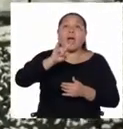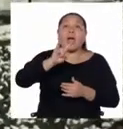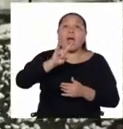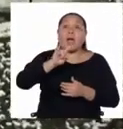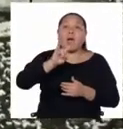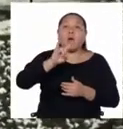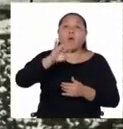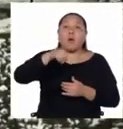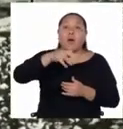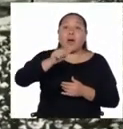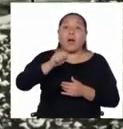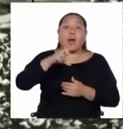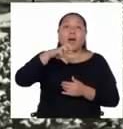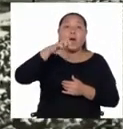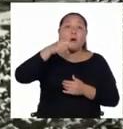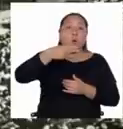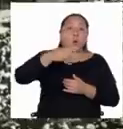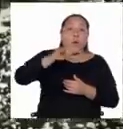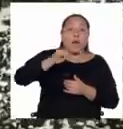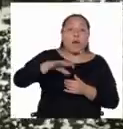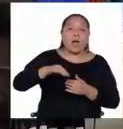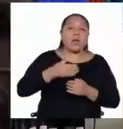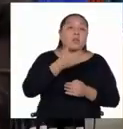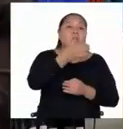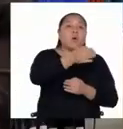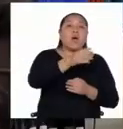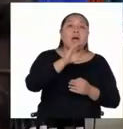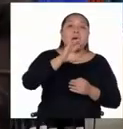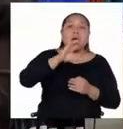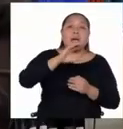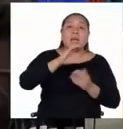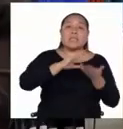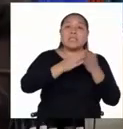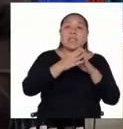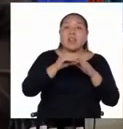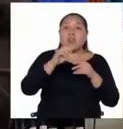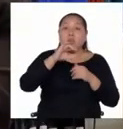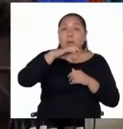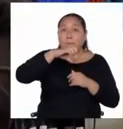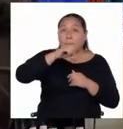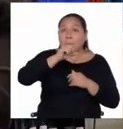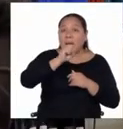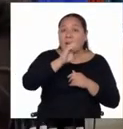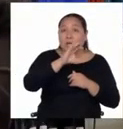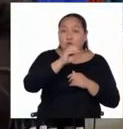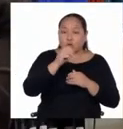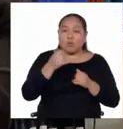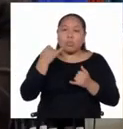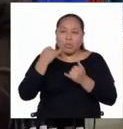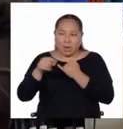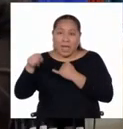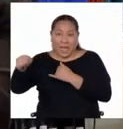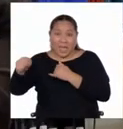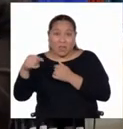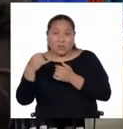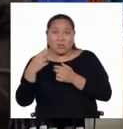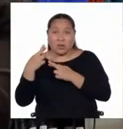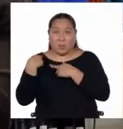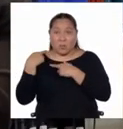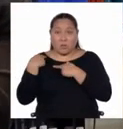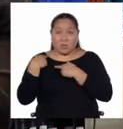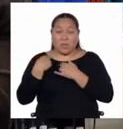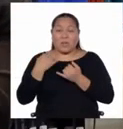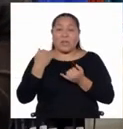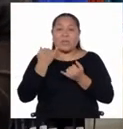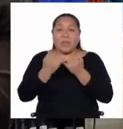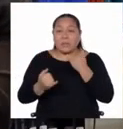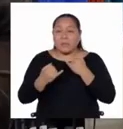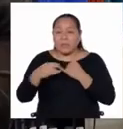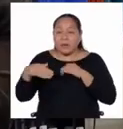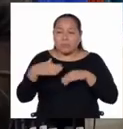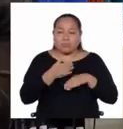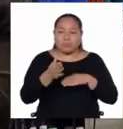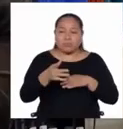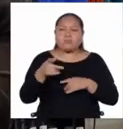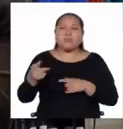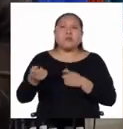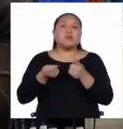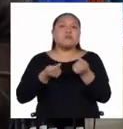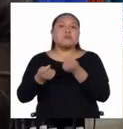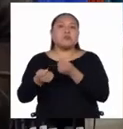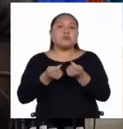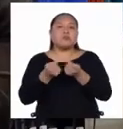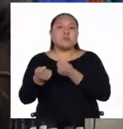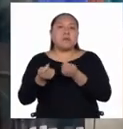de Pasco, el otro ramal. En fin, se concluyeron varias líneas y mantuvo la administración de los ferrocarriles